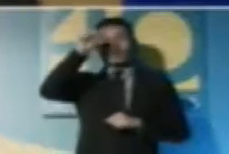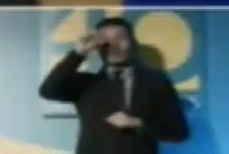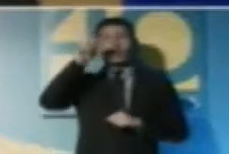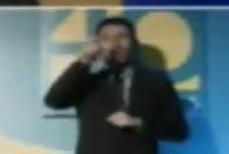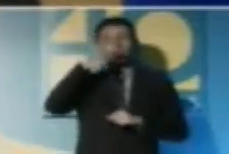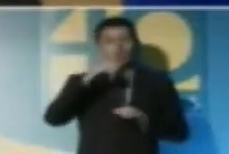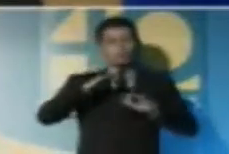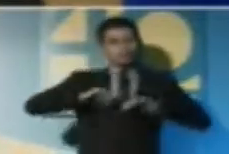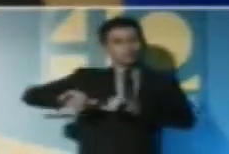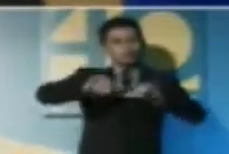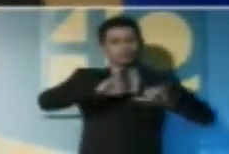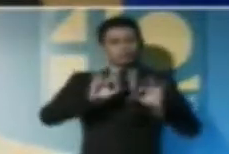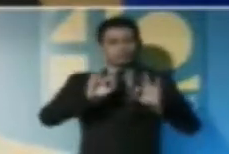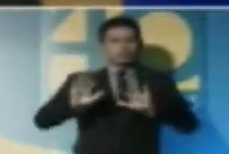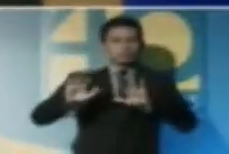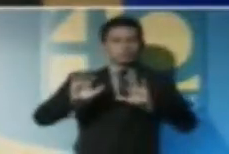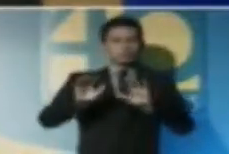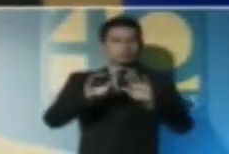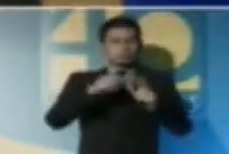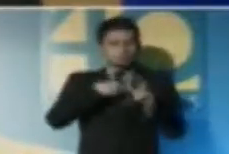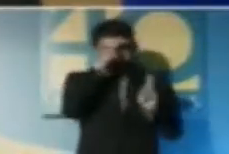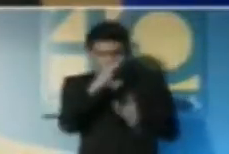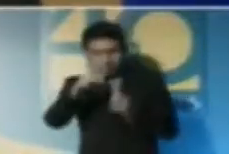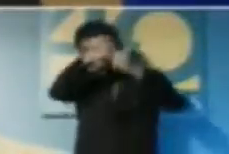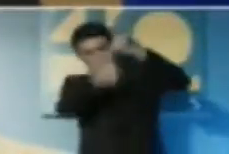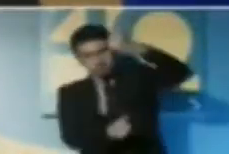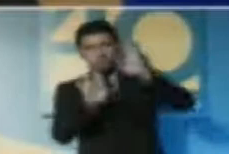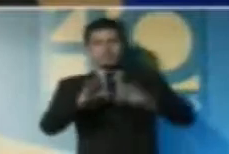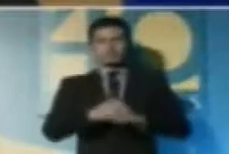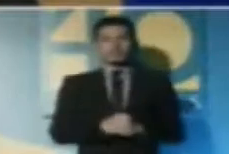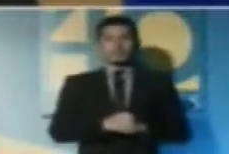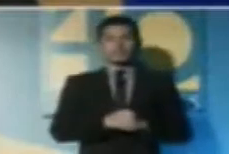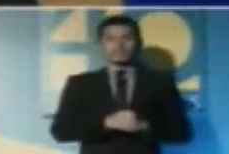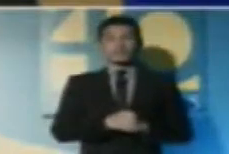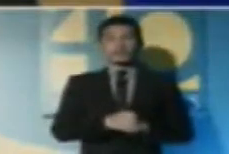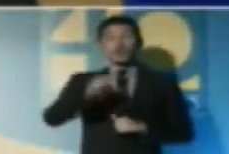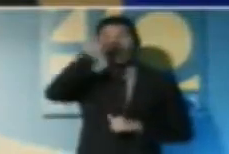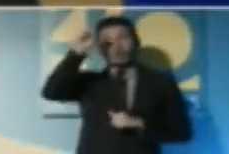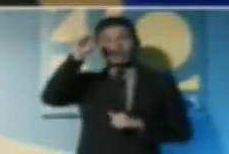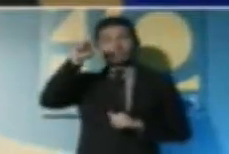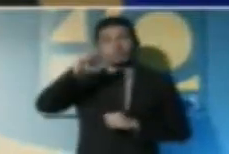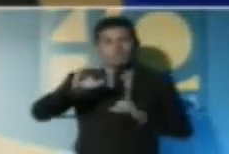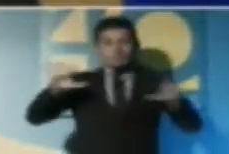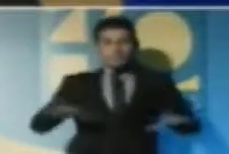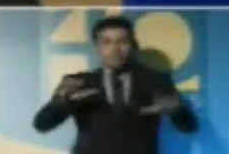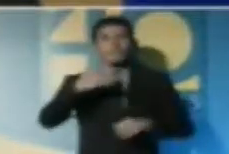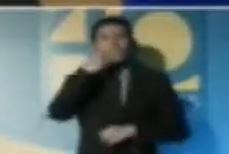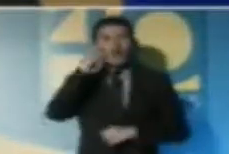verticales. Ambos han crecido en desarrollo. El norte lo ha hecho más y